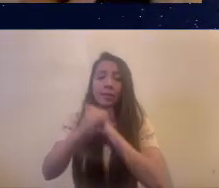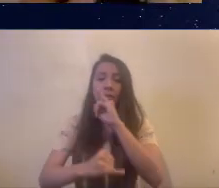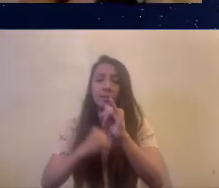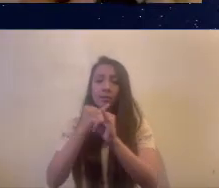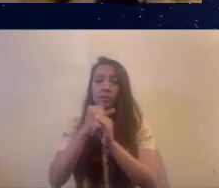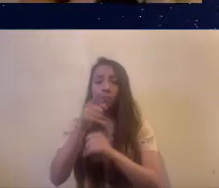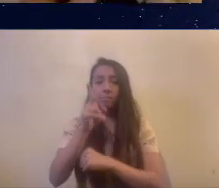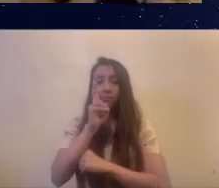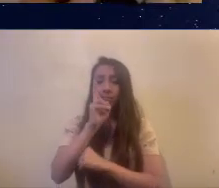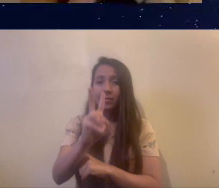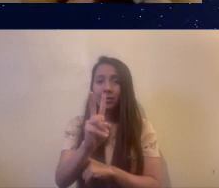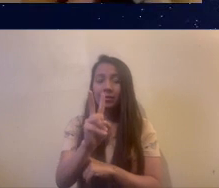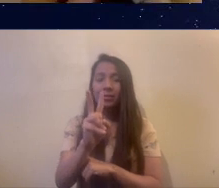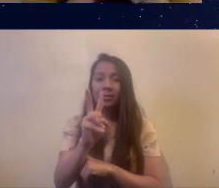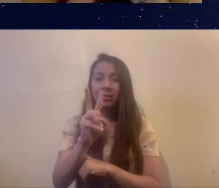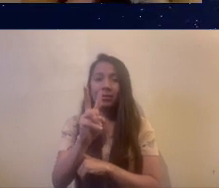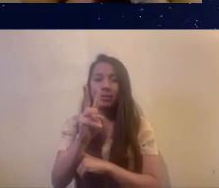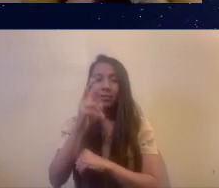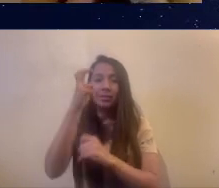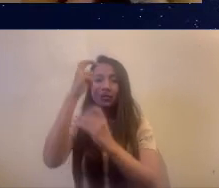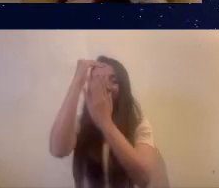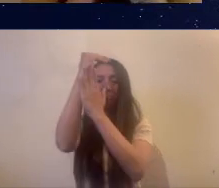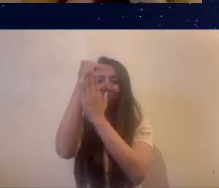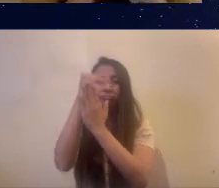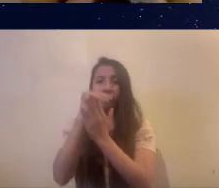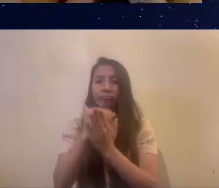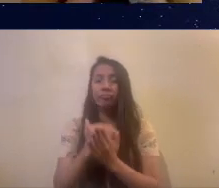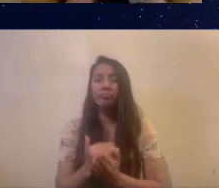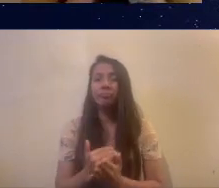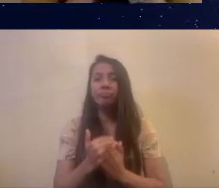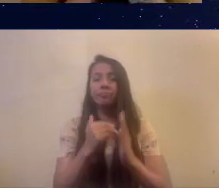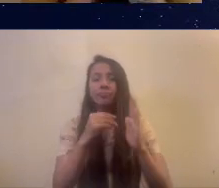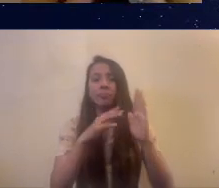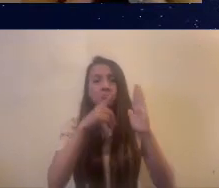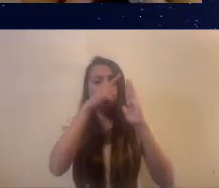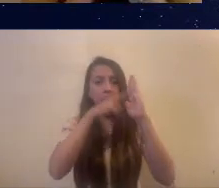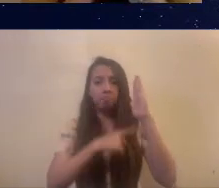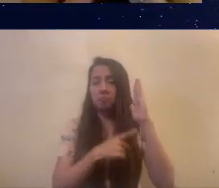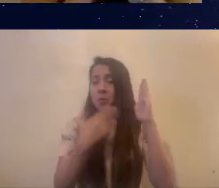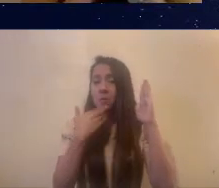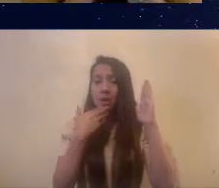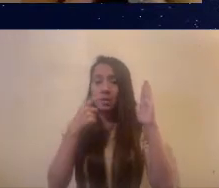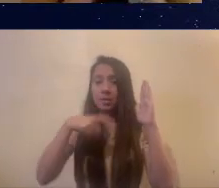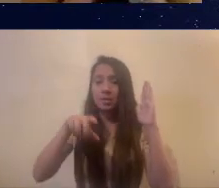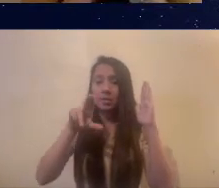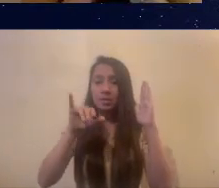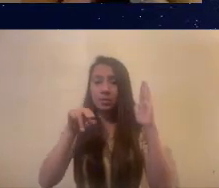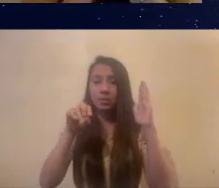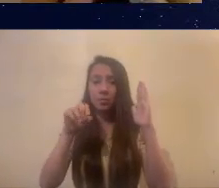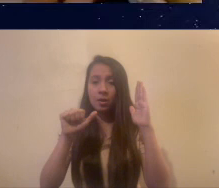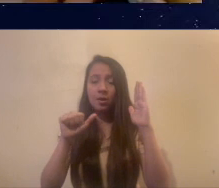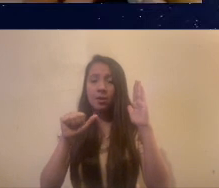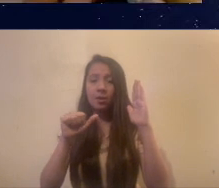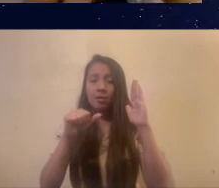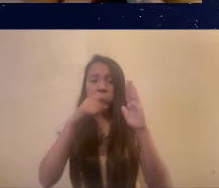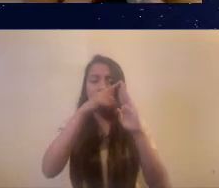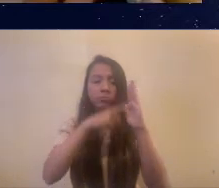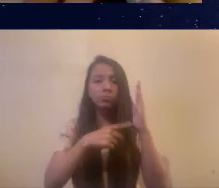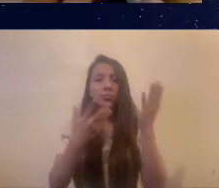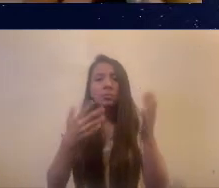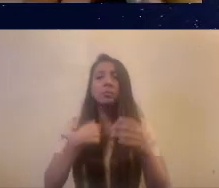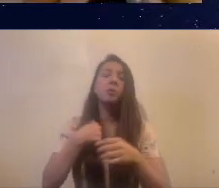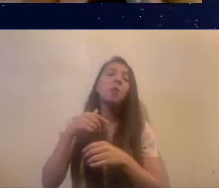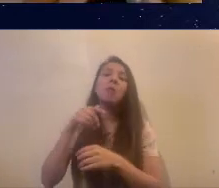Internacional. Y como verán, en esta larga lista no se encuentra quinoa, que es algo que